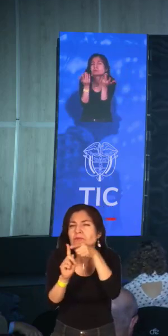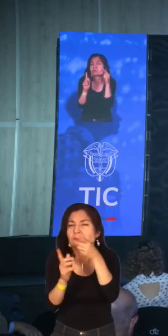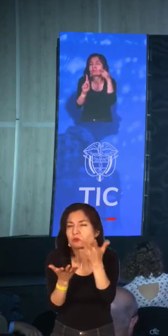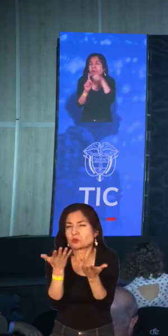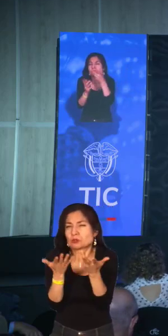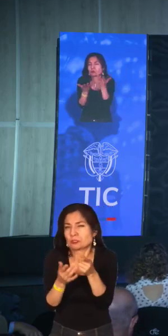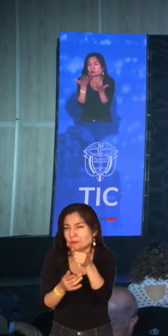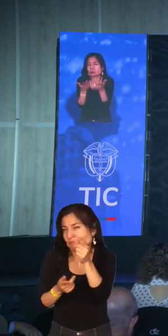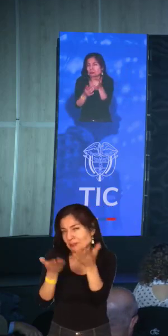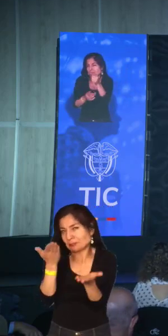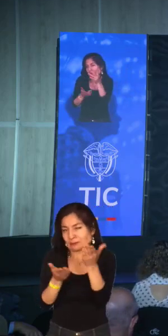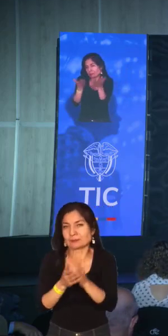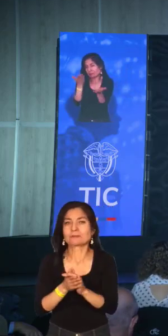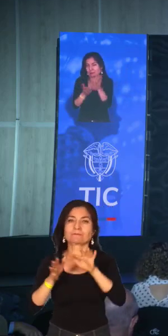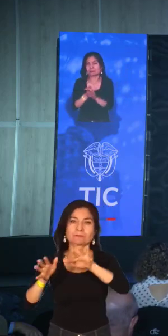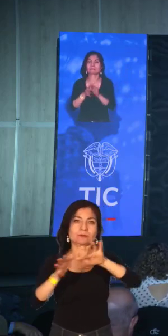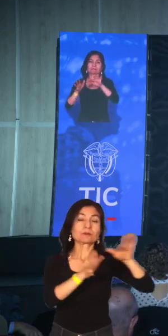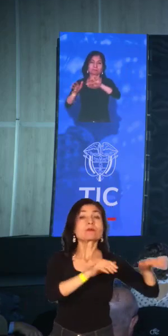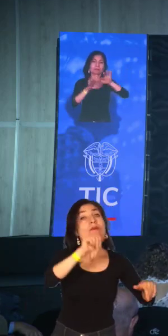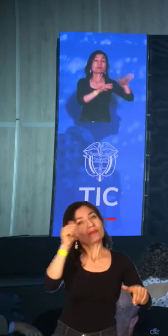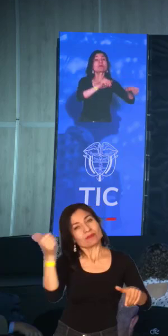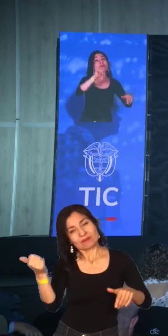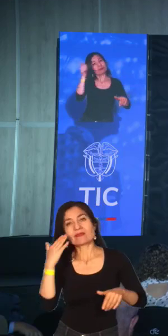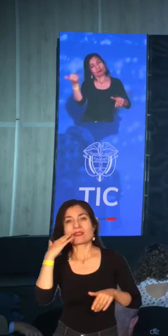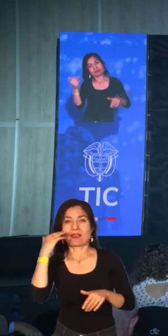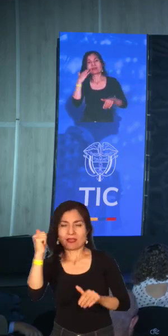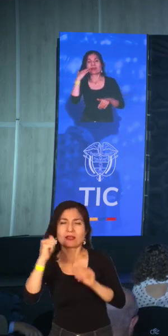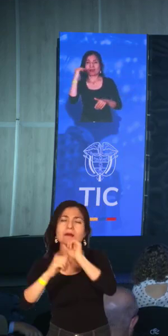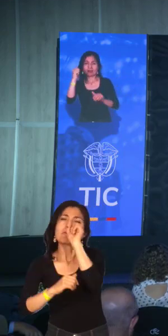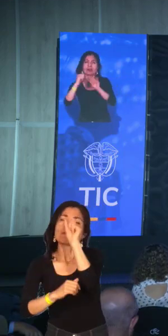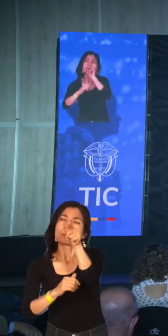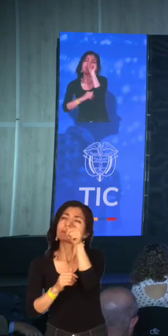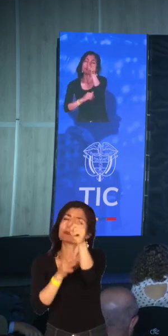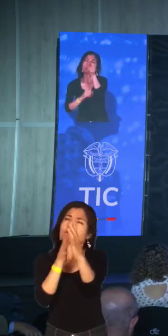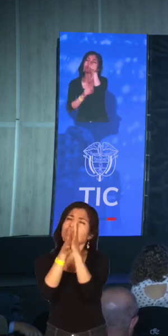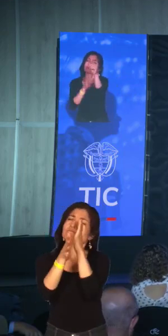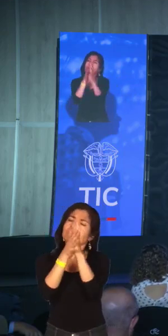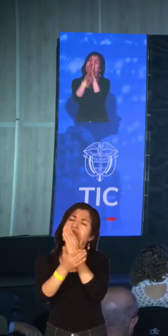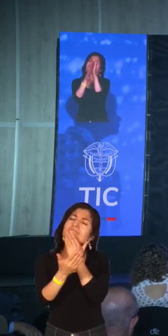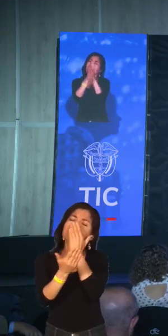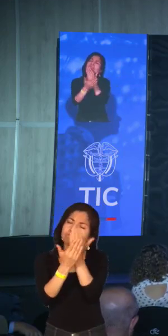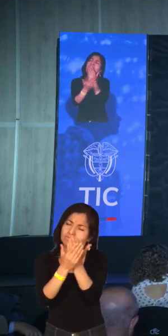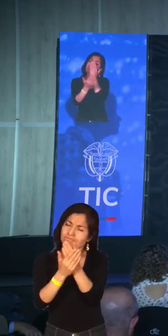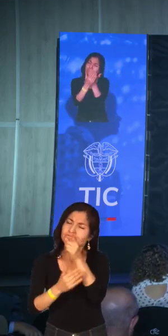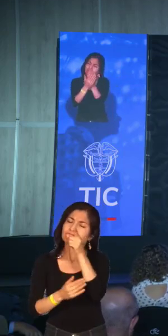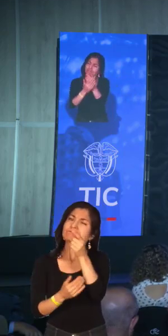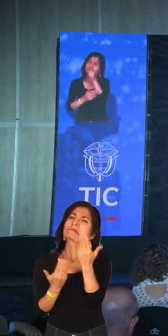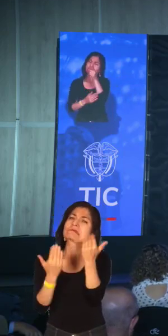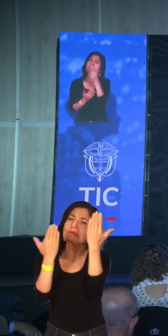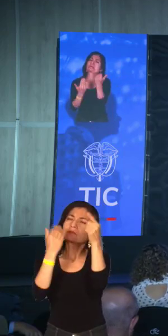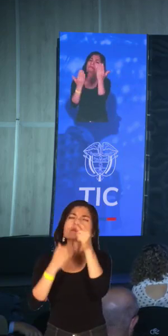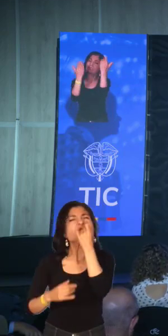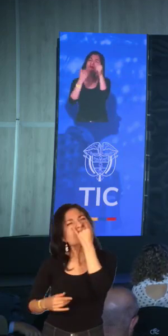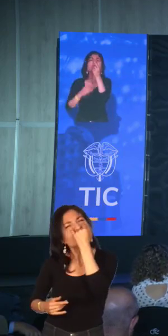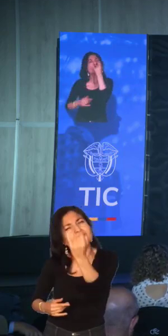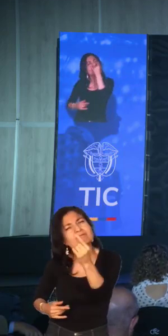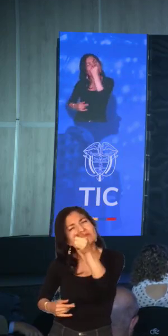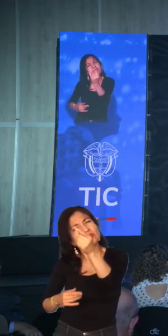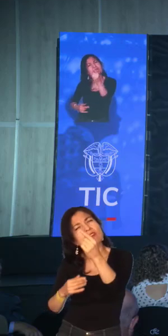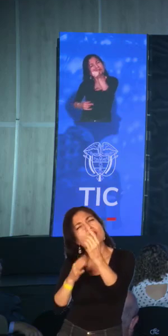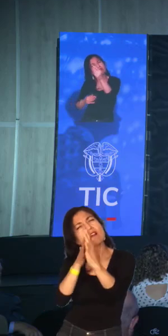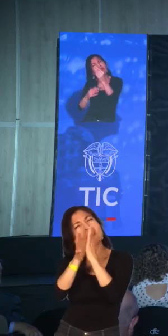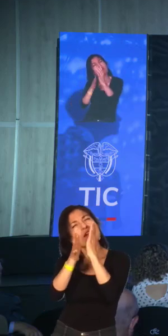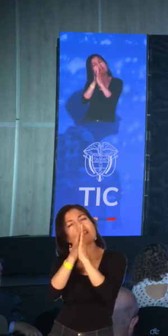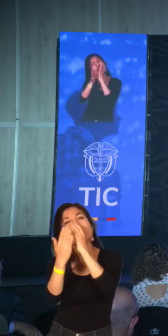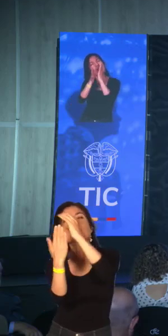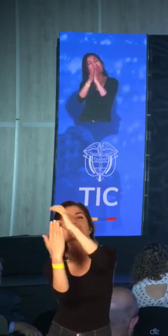Buen día, Paola. Muchas gracias por la información muy valiosa. nos interesa conocer un poco más sobre lo que